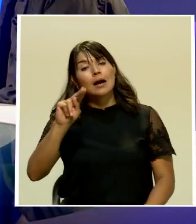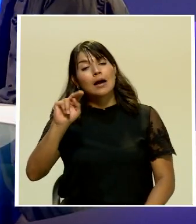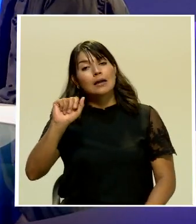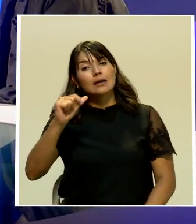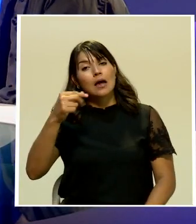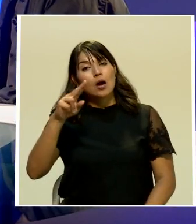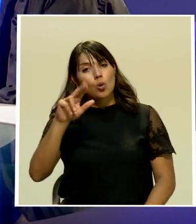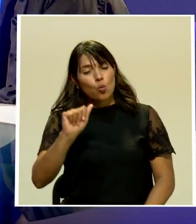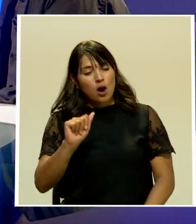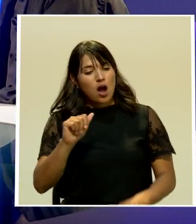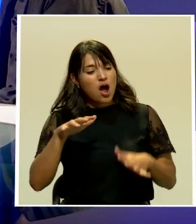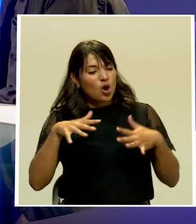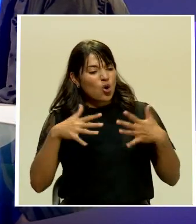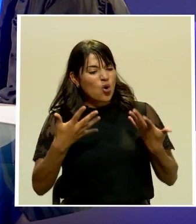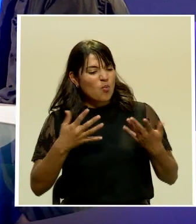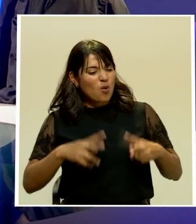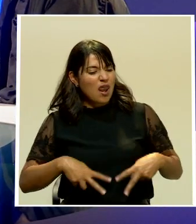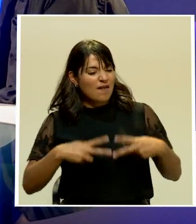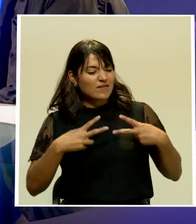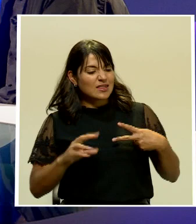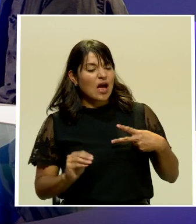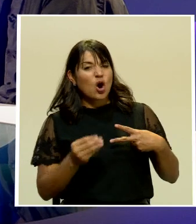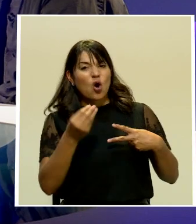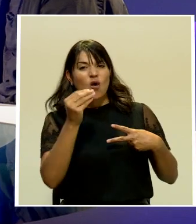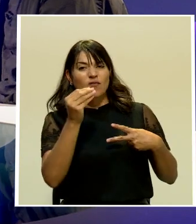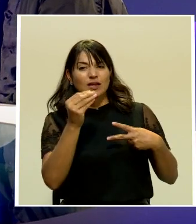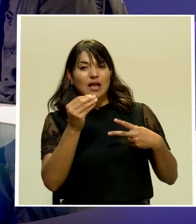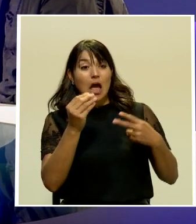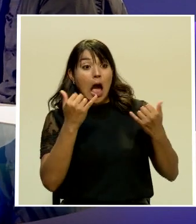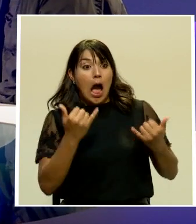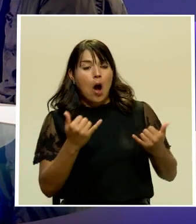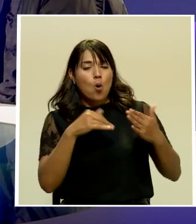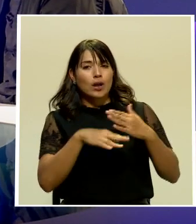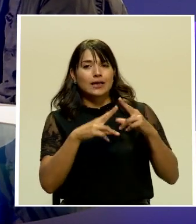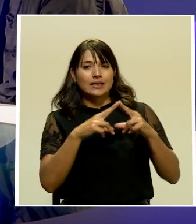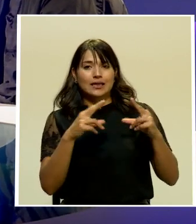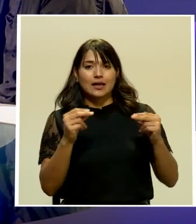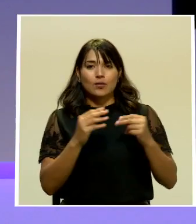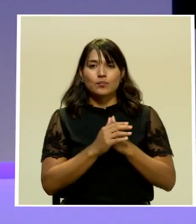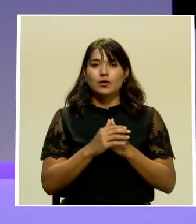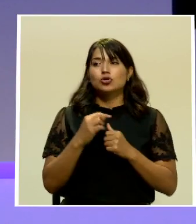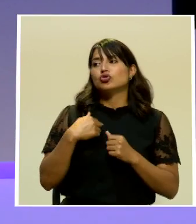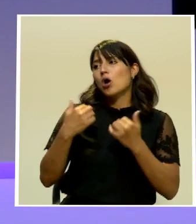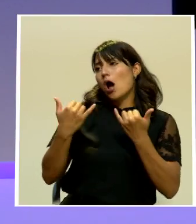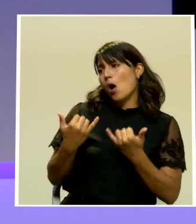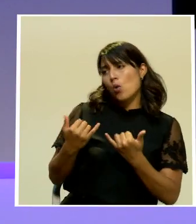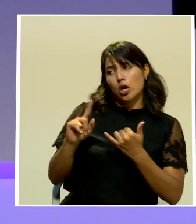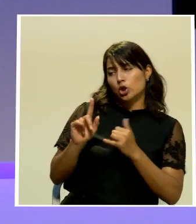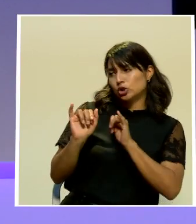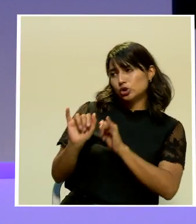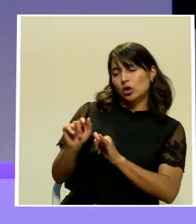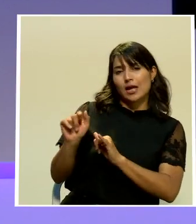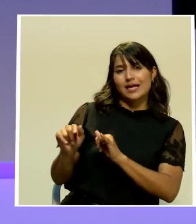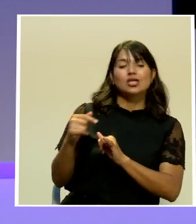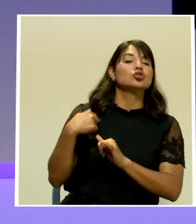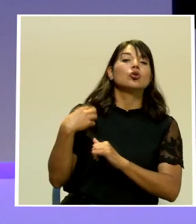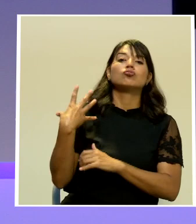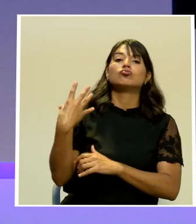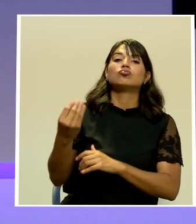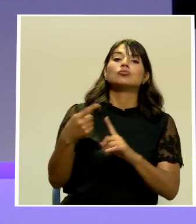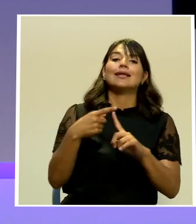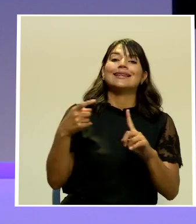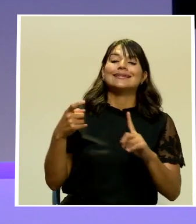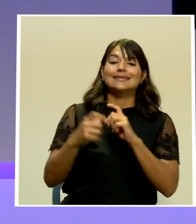joven en la Nicaragua de hoy? Ahora, digamos, no estoy allá. Yo salí desde el 2008,